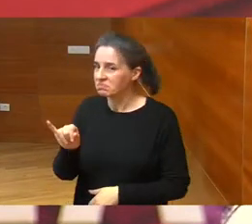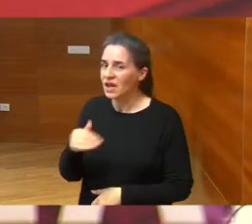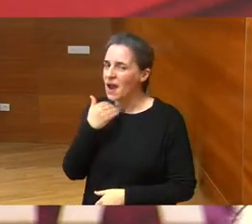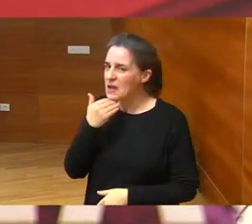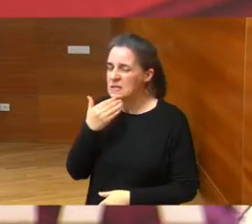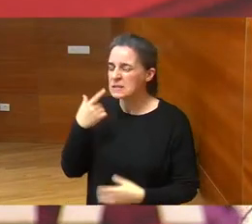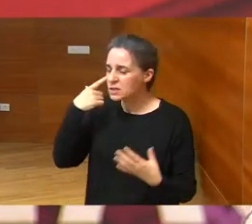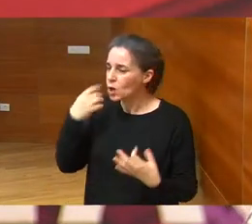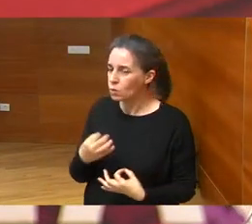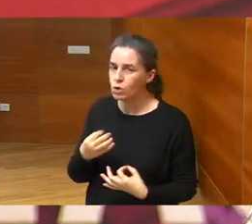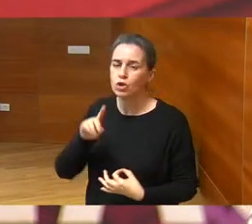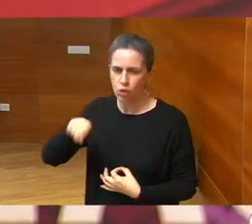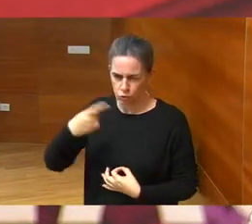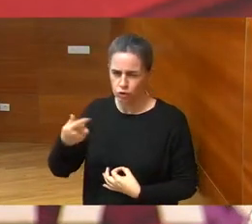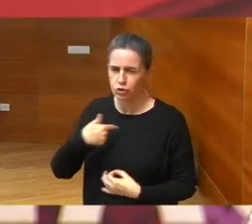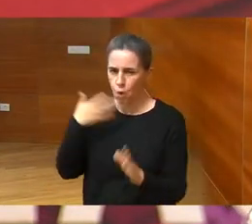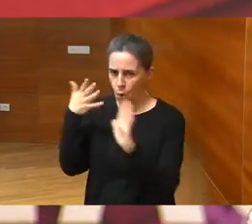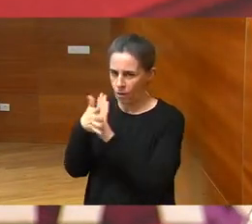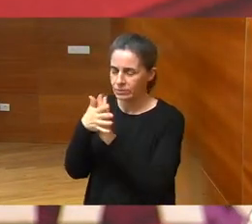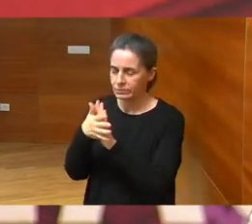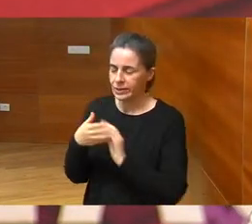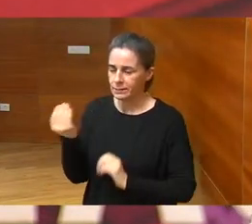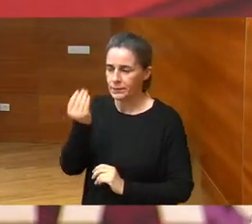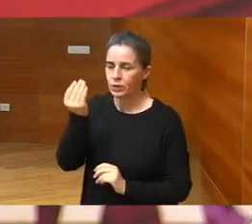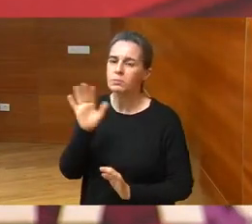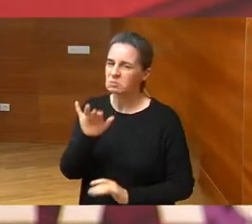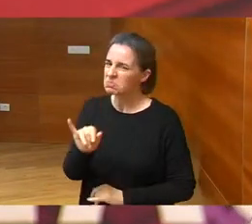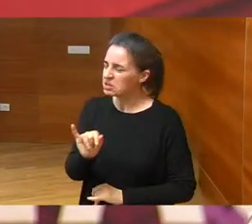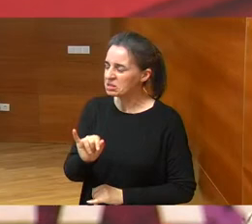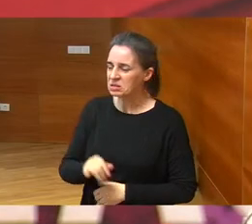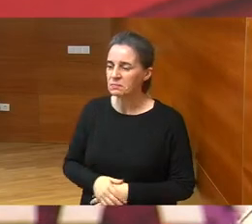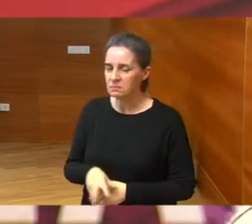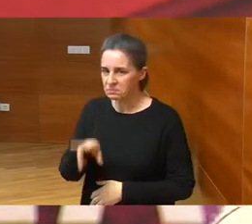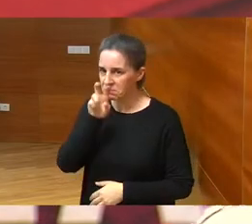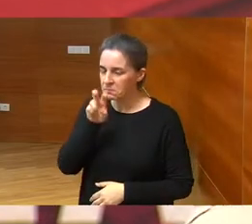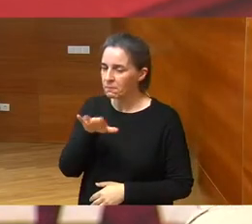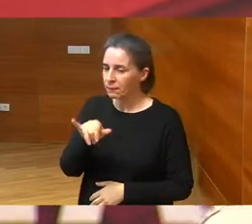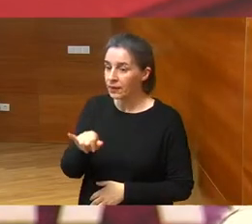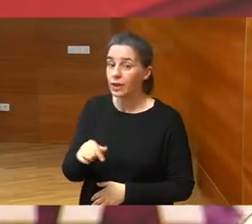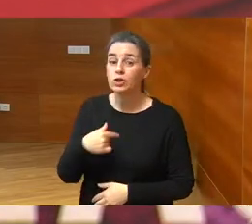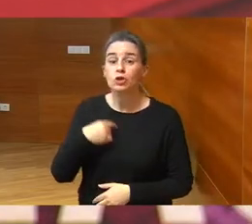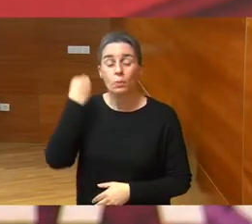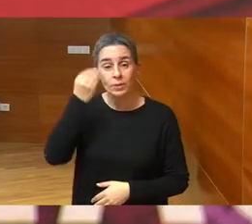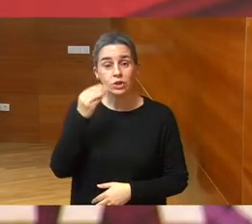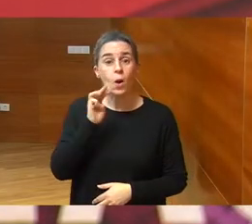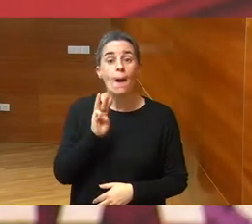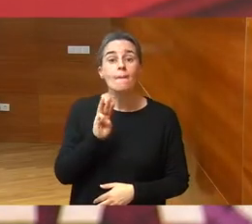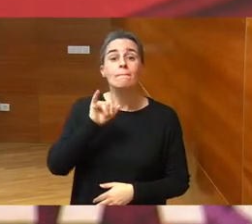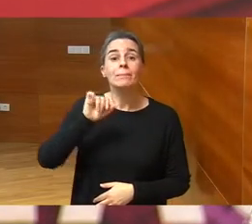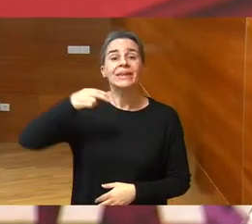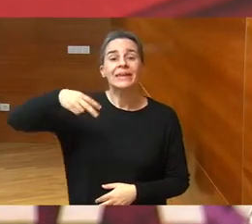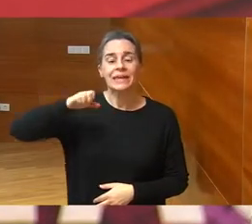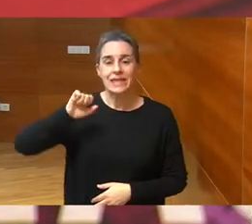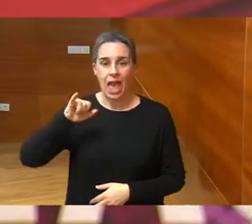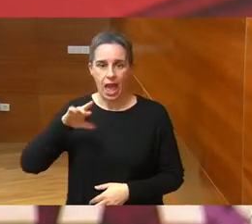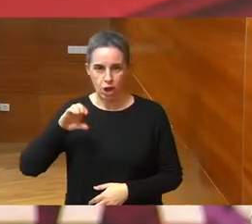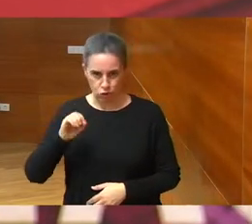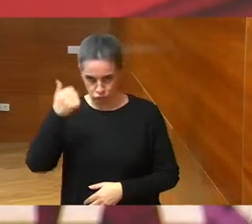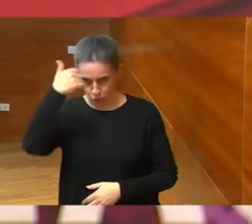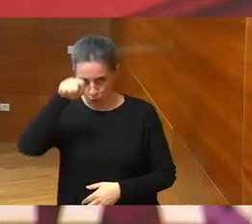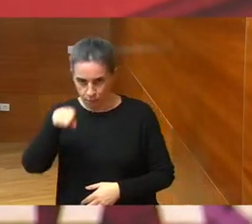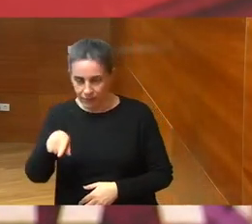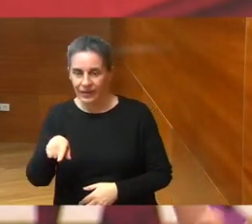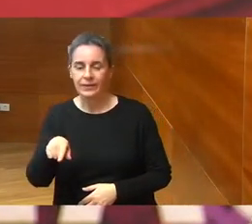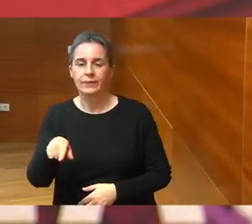más adelante pero Sí sí Además pienso que cuando Piñero decide ir a comprar